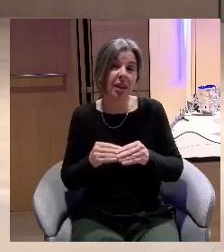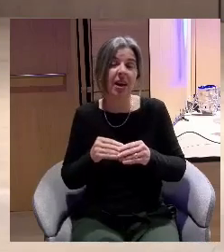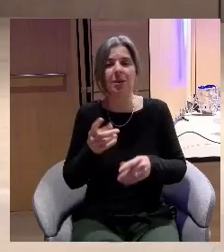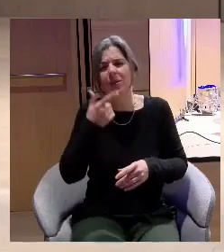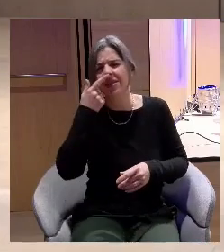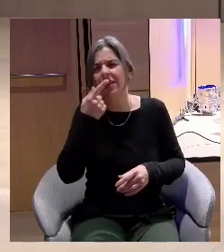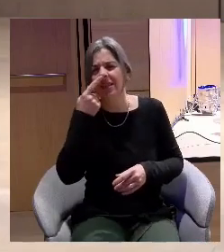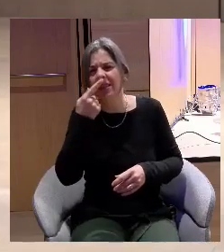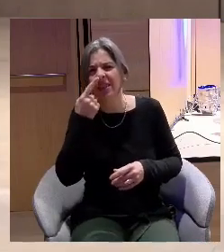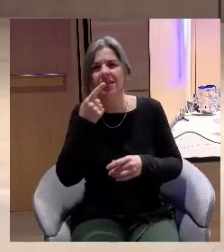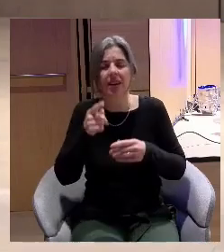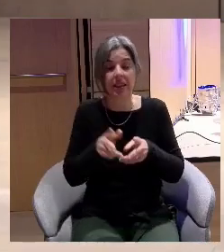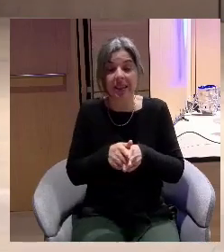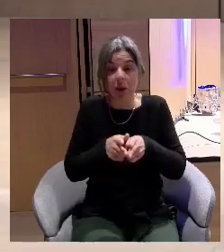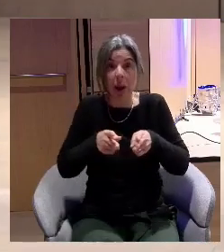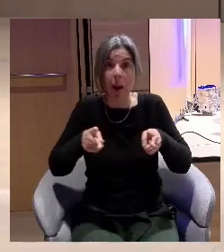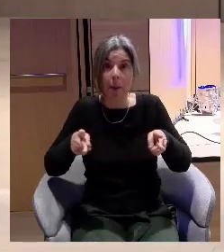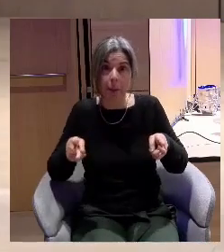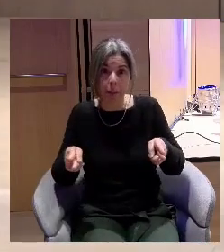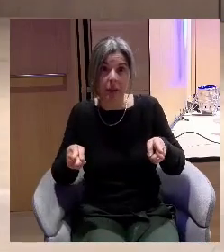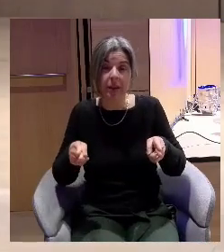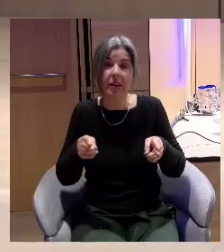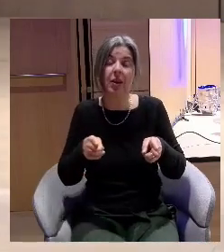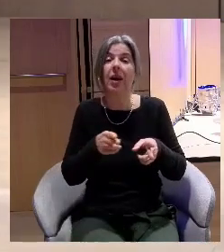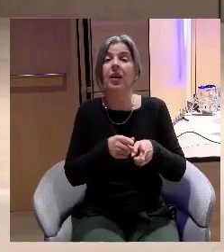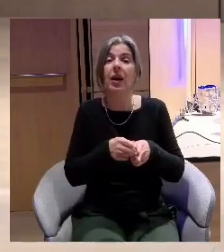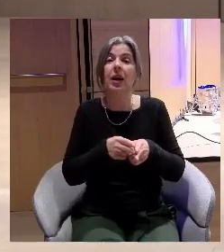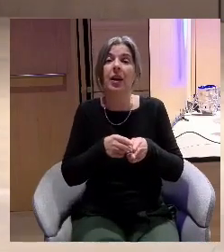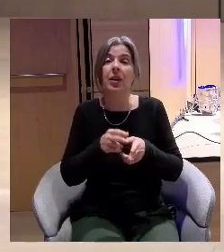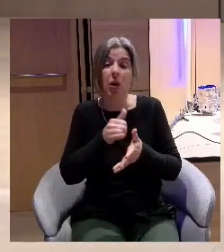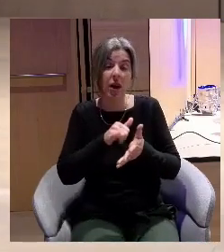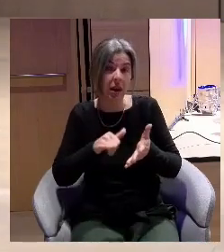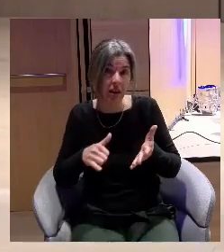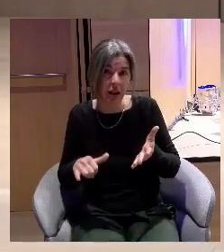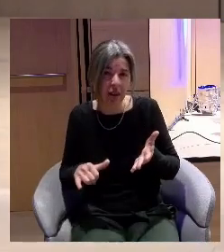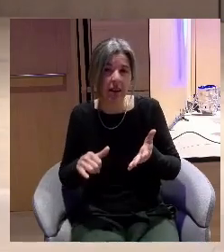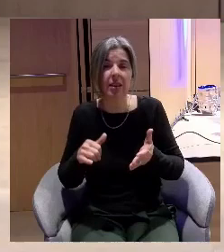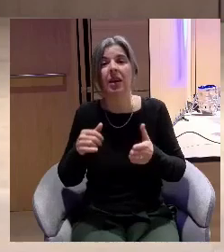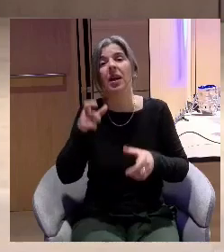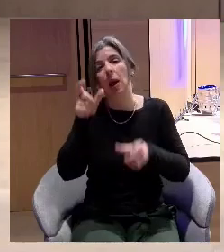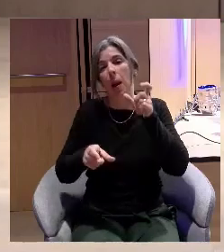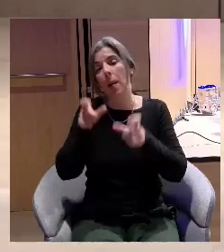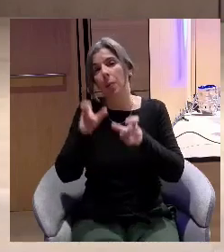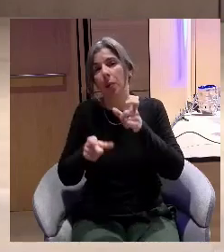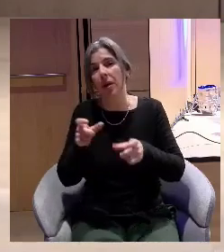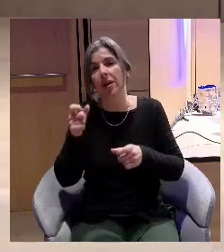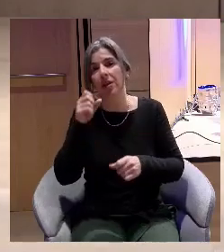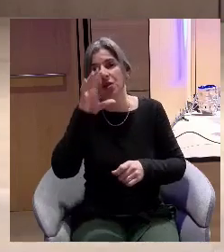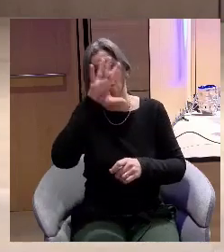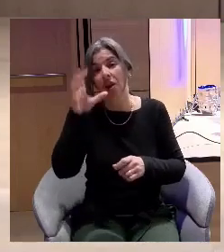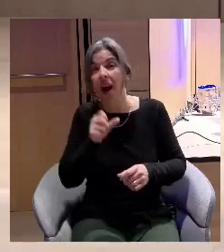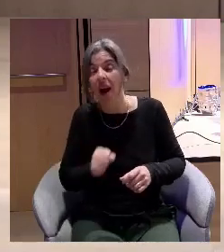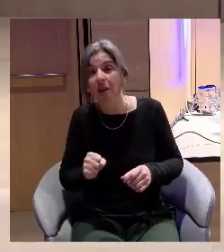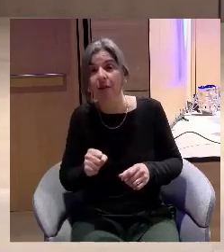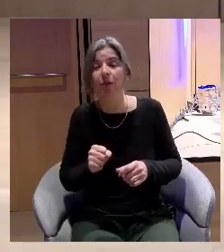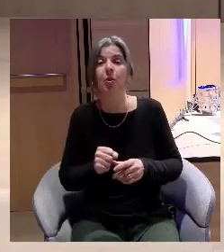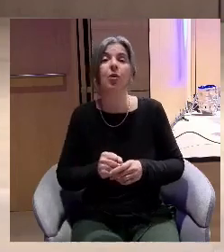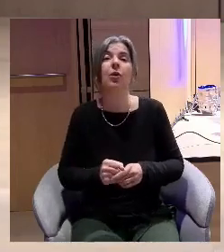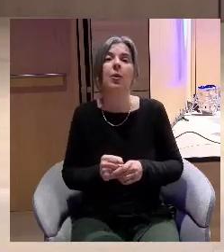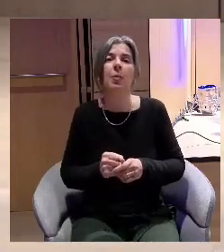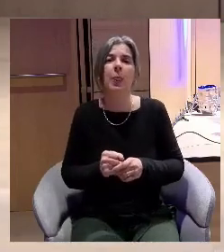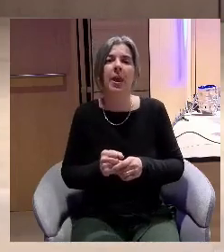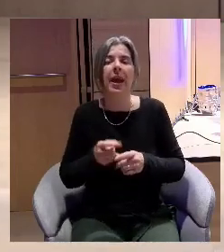la miopía estadística con respecto a la población afro, la narrativa afro y esta disyuntiva entre